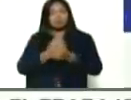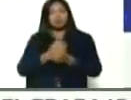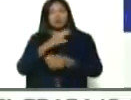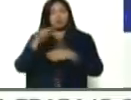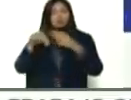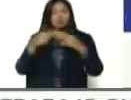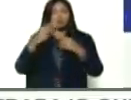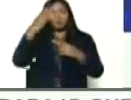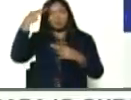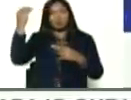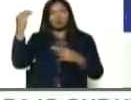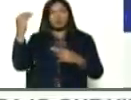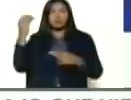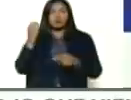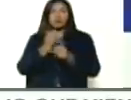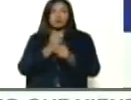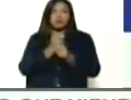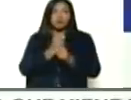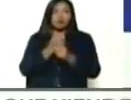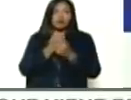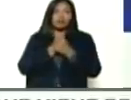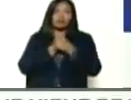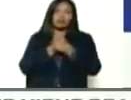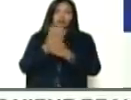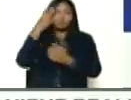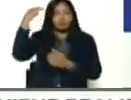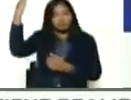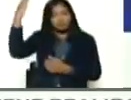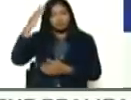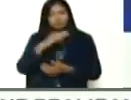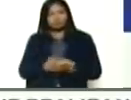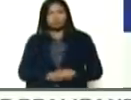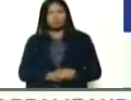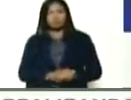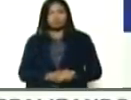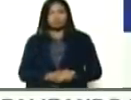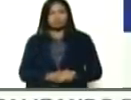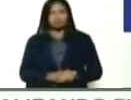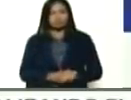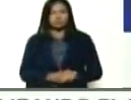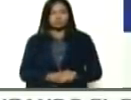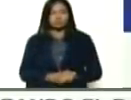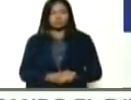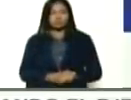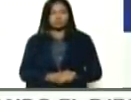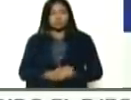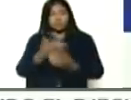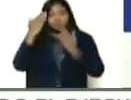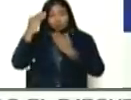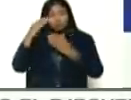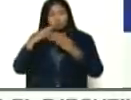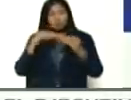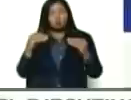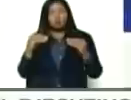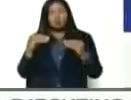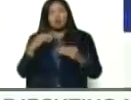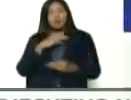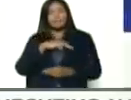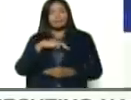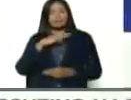olvidemos que es obra de dios en un saludo a toda la misión árbol